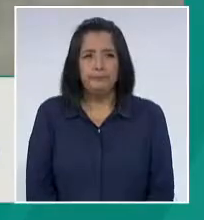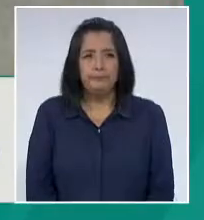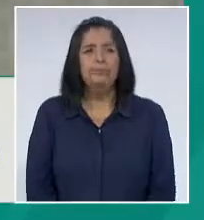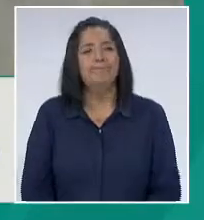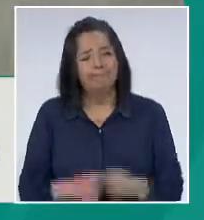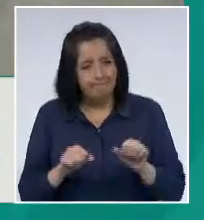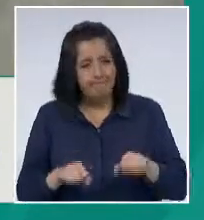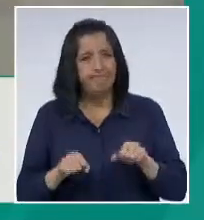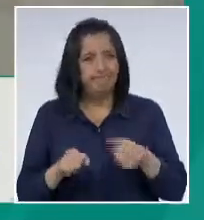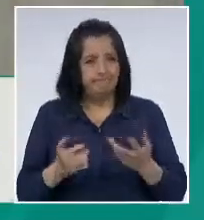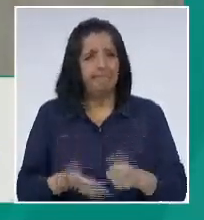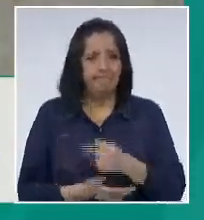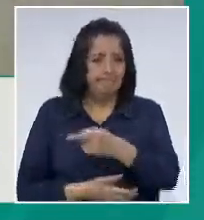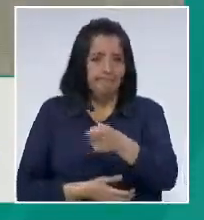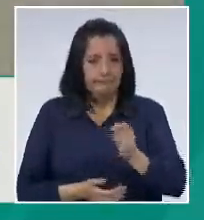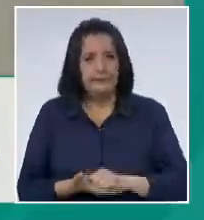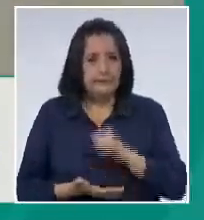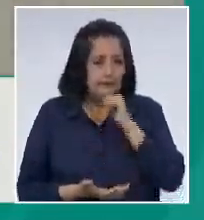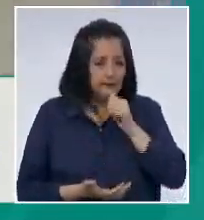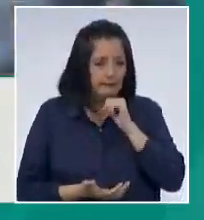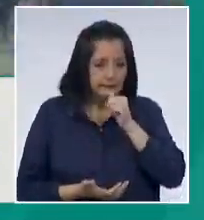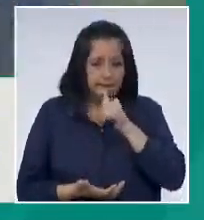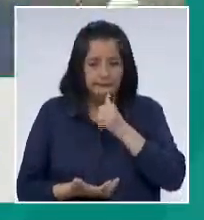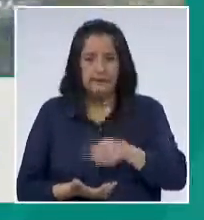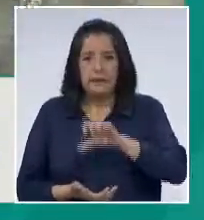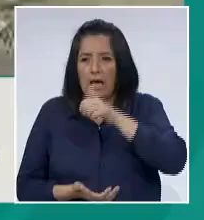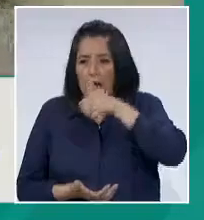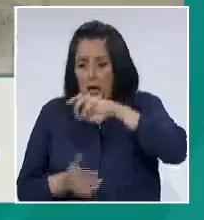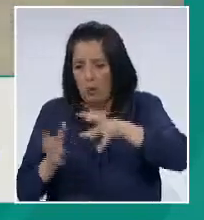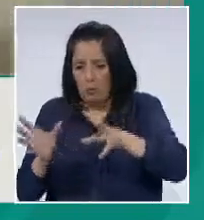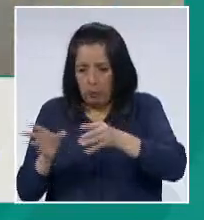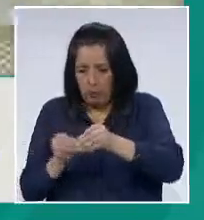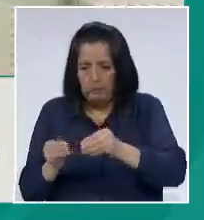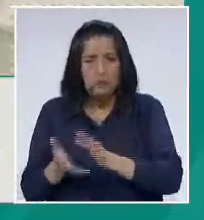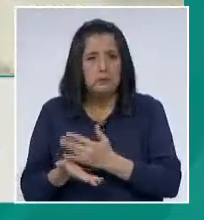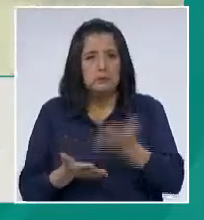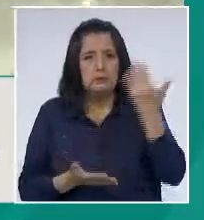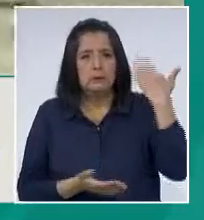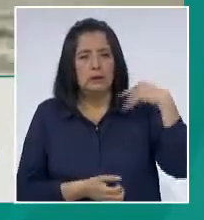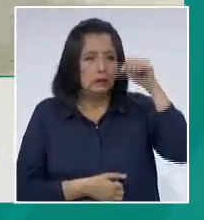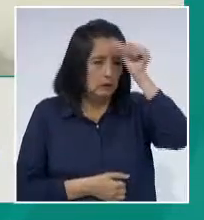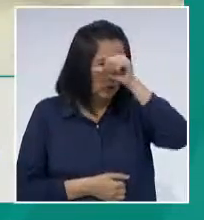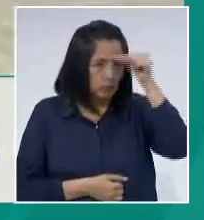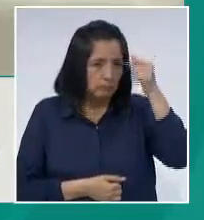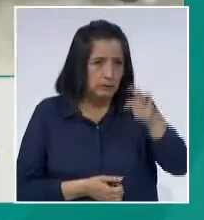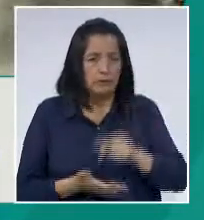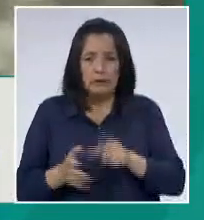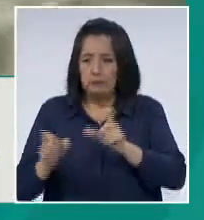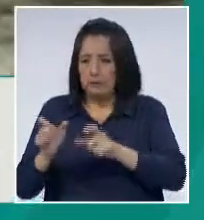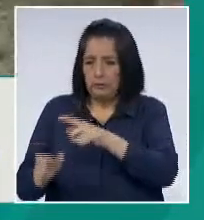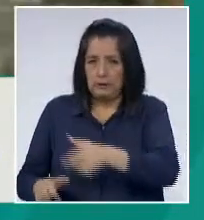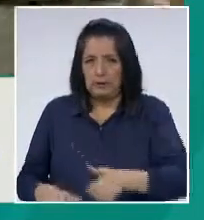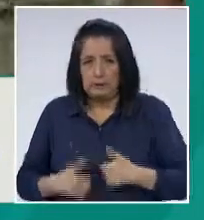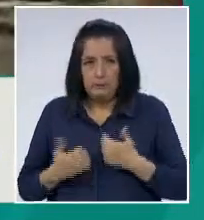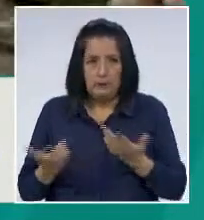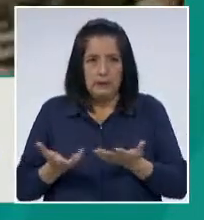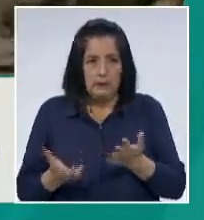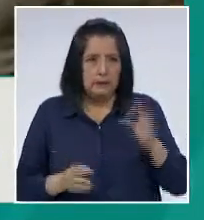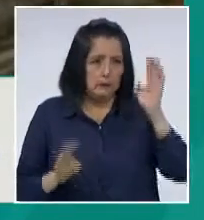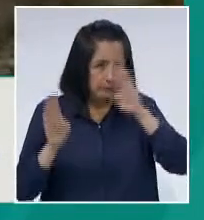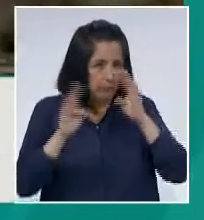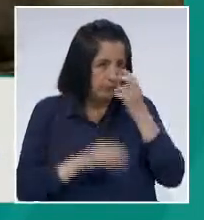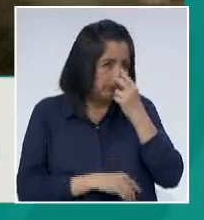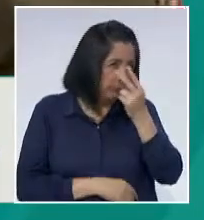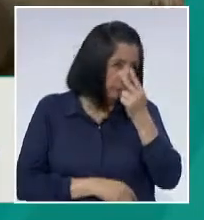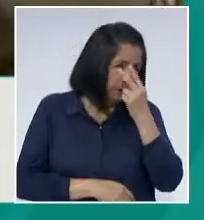Así es, están sufriendo el desabastecimiento de agua desde el domingo. Los vecinos están muy preocupados. Miren,